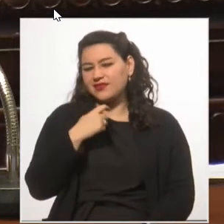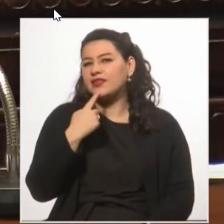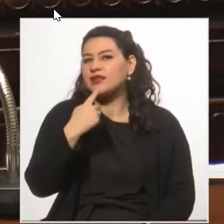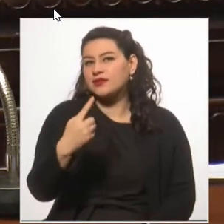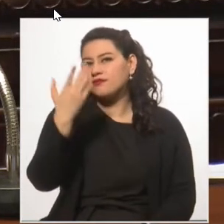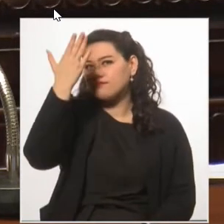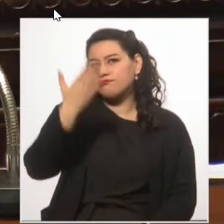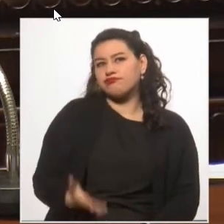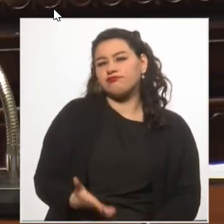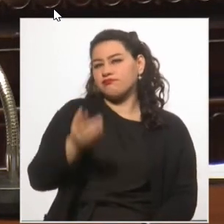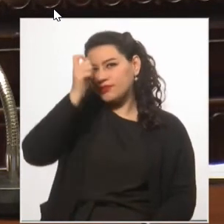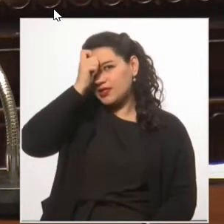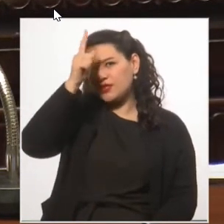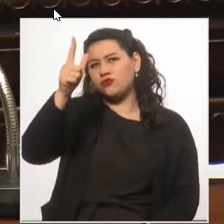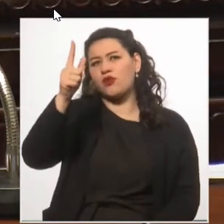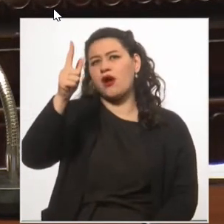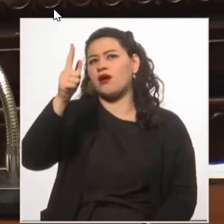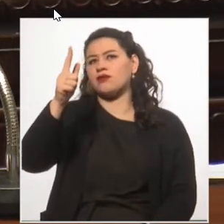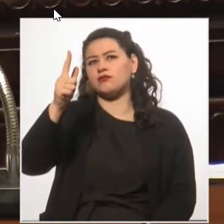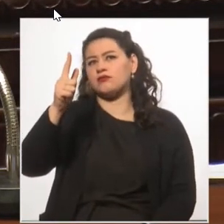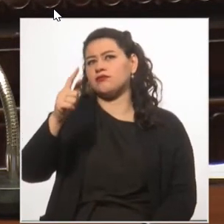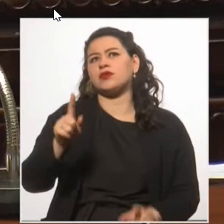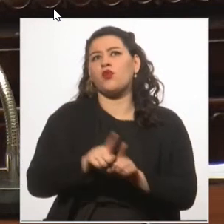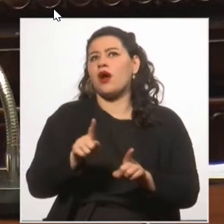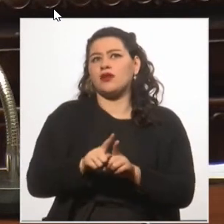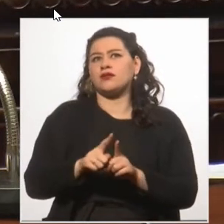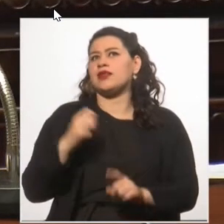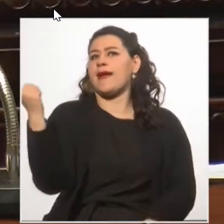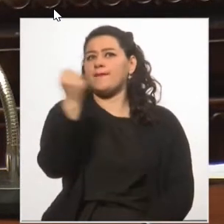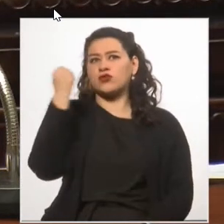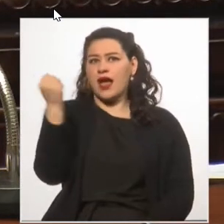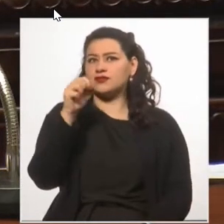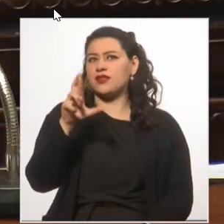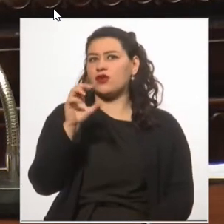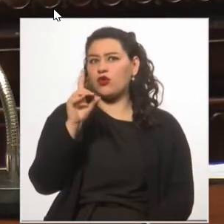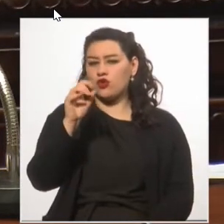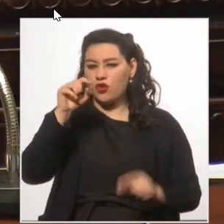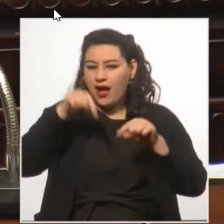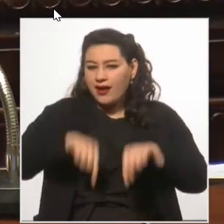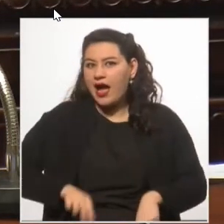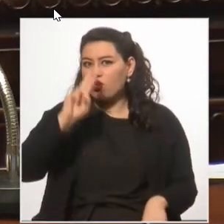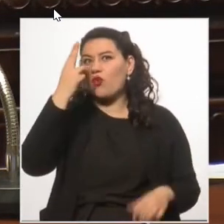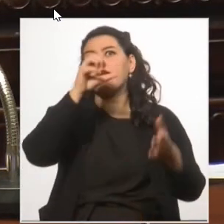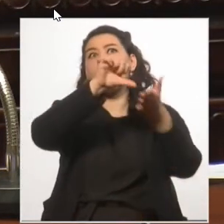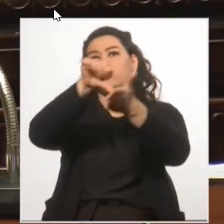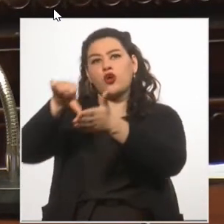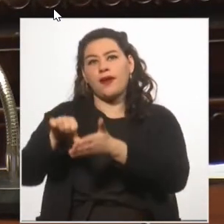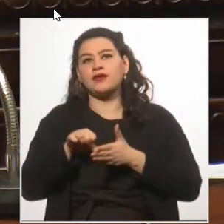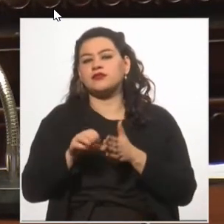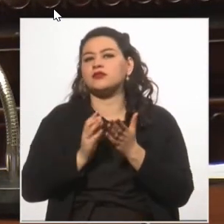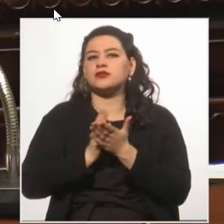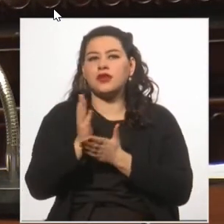figura del universo intelectual que fue adquiriendo la estatura de Rodó, dentro y sobre todo fuera de fronteras,